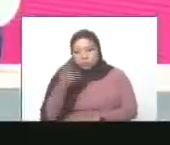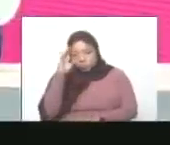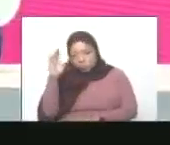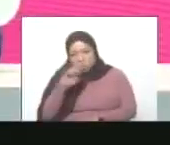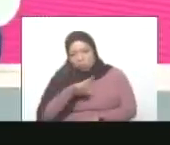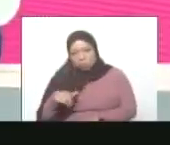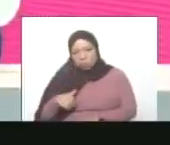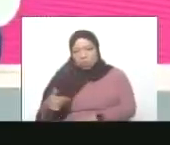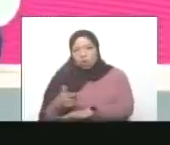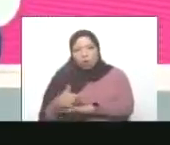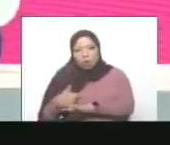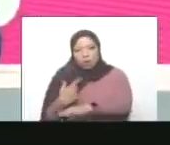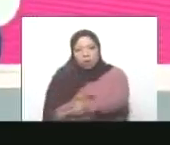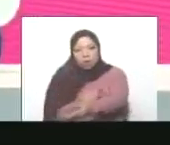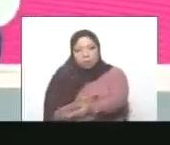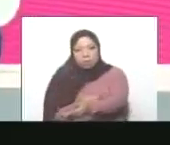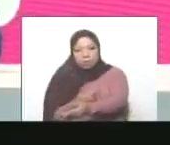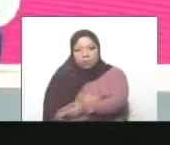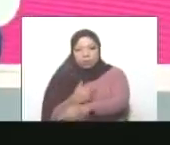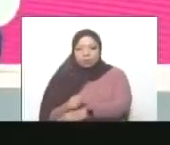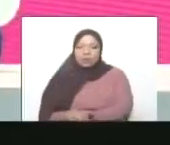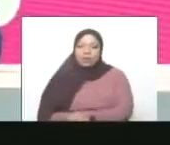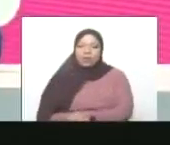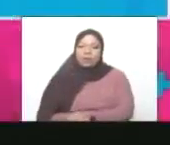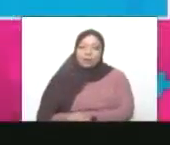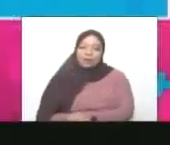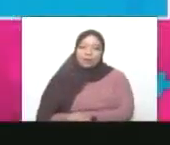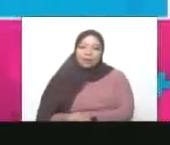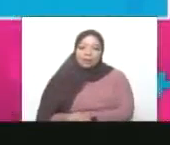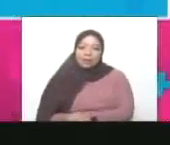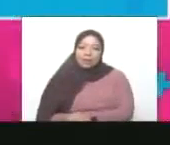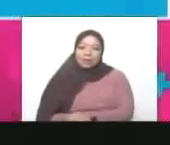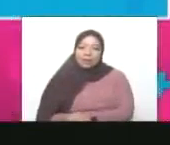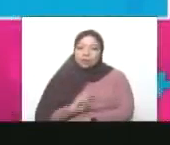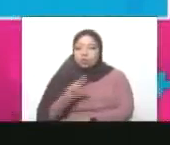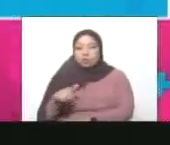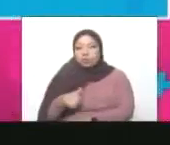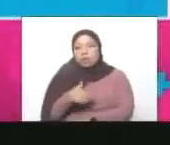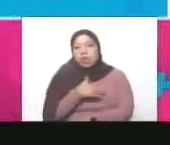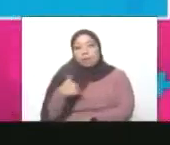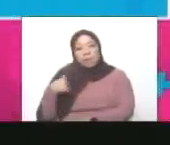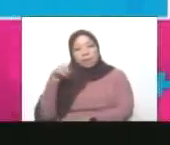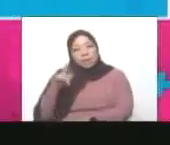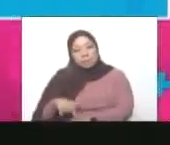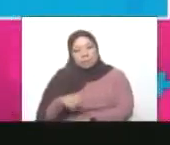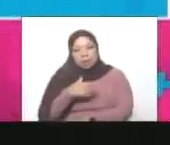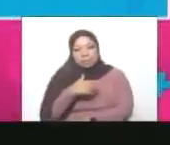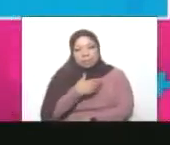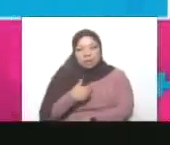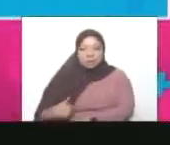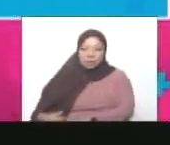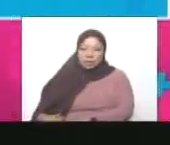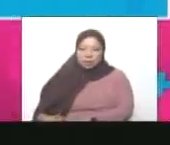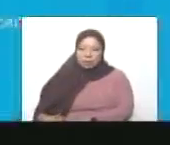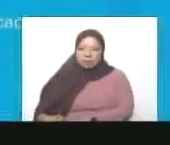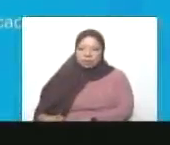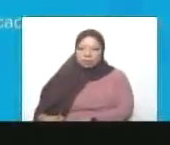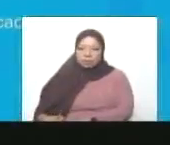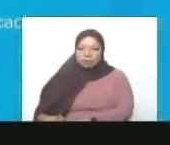nuestro hermano gobernador. Nosotros quisiéramos, presidente, también,